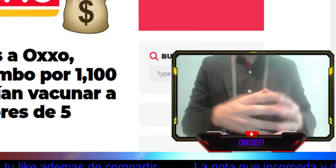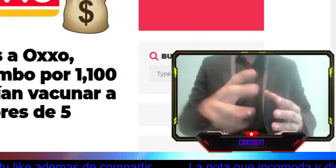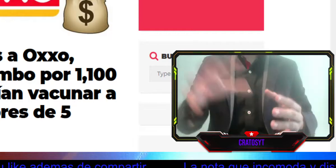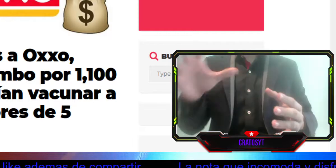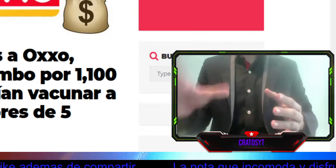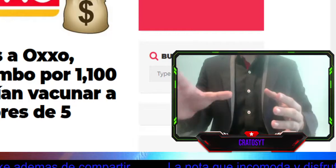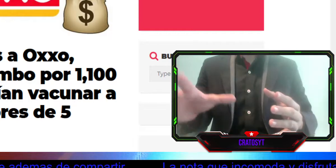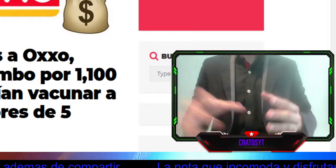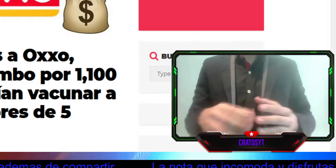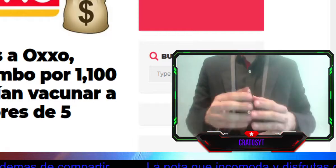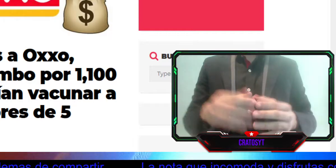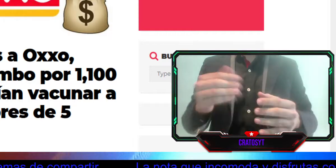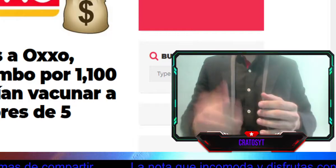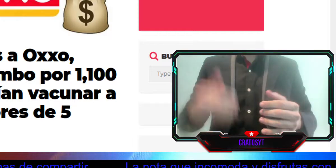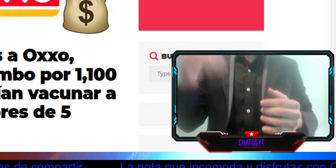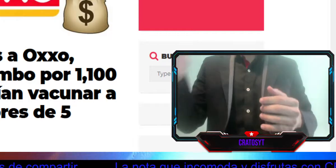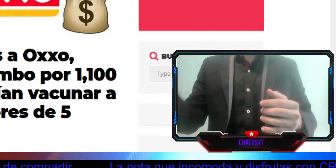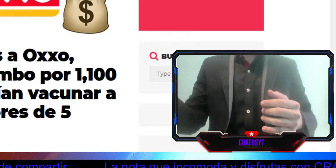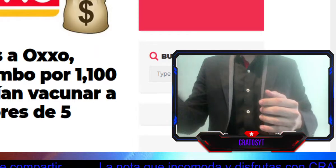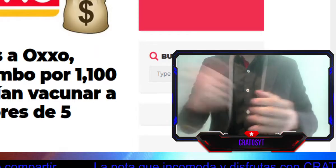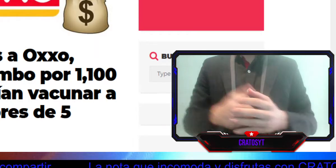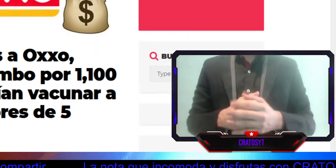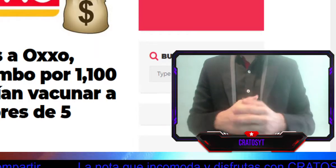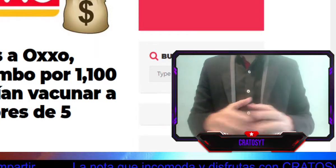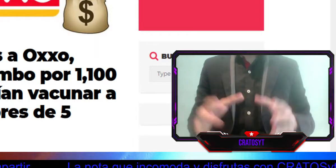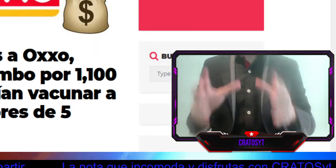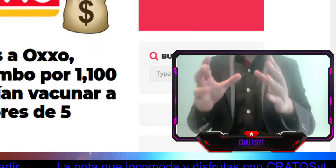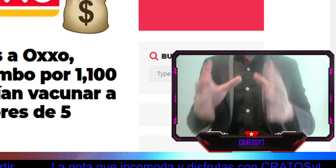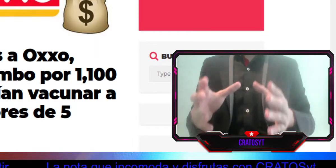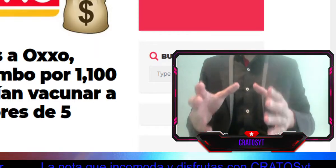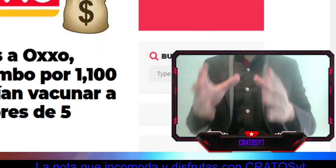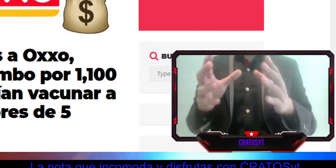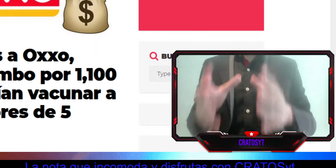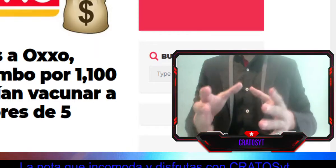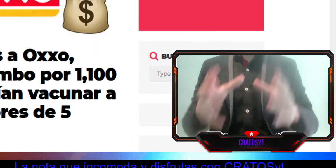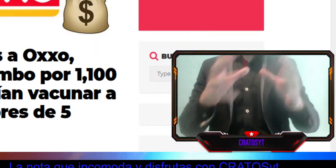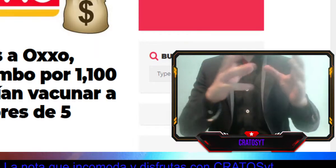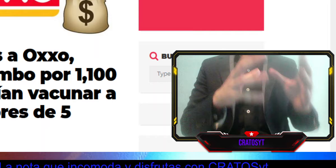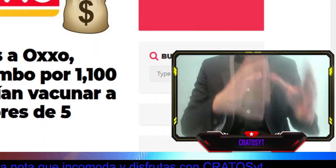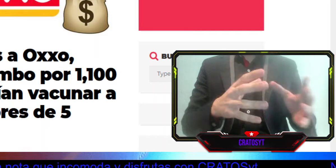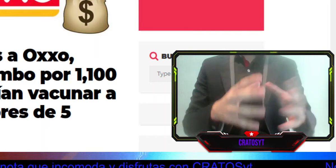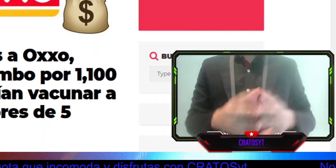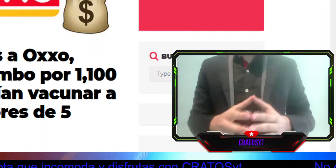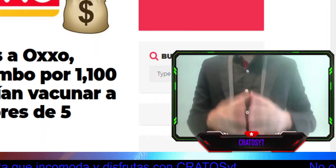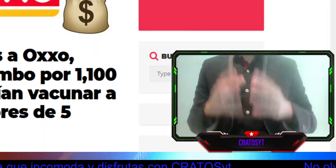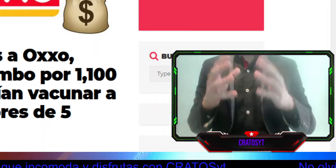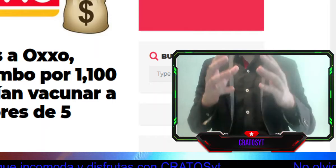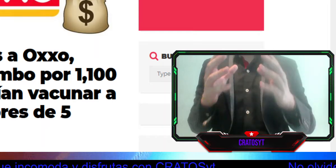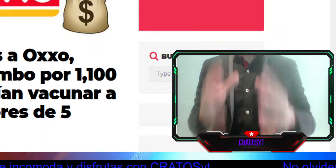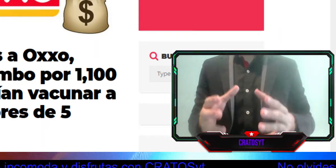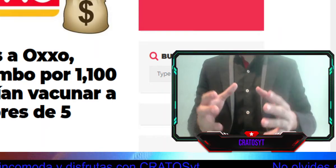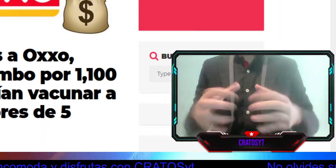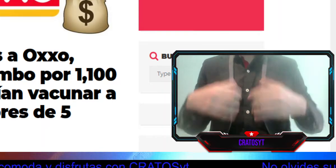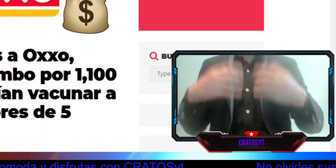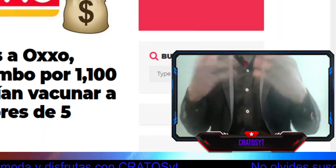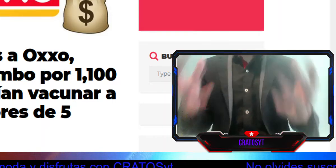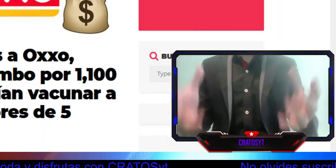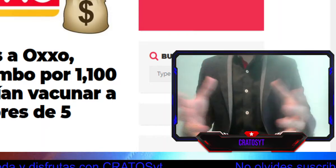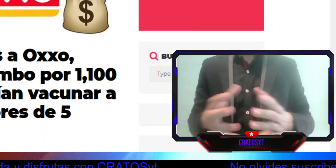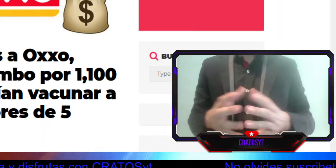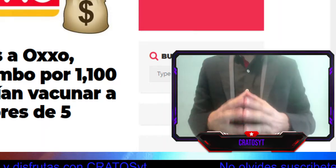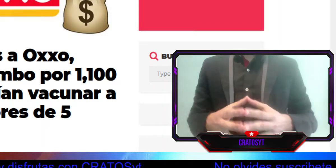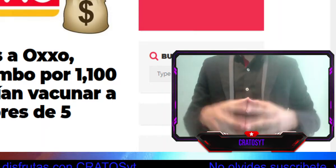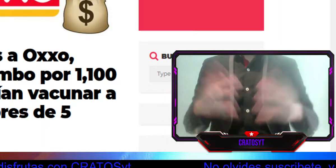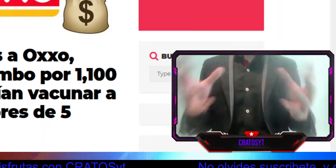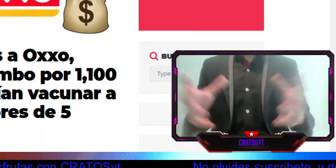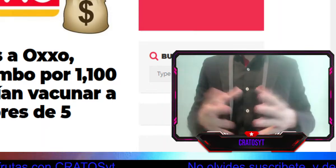pasado para entender el presente y ver cómo es que vamos a avanzar hacia el futuro. Durante la administración de Peña Nieto se generaron reglas, se generaron